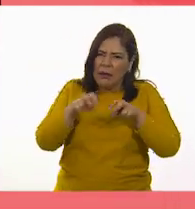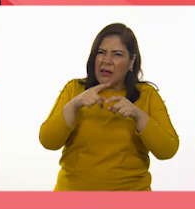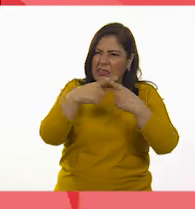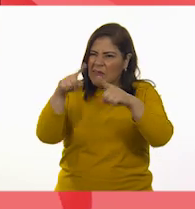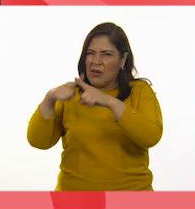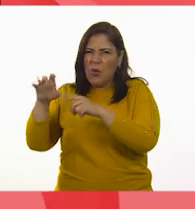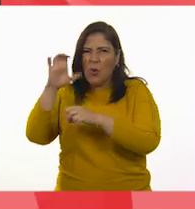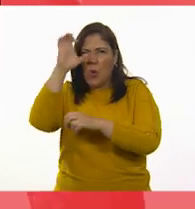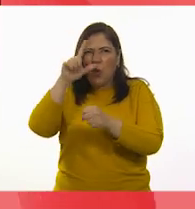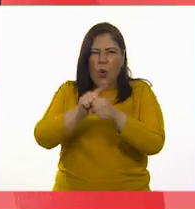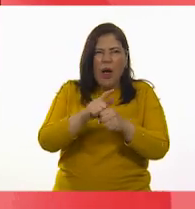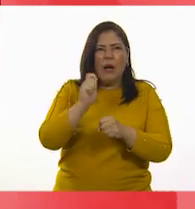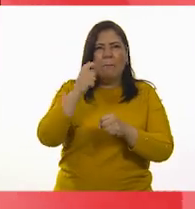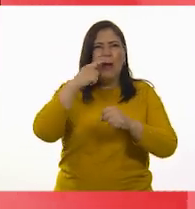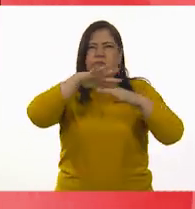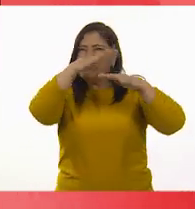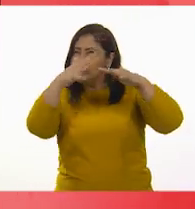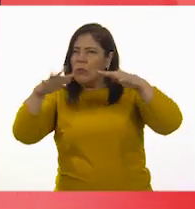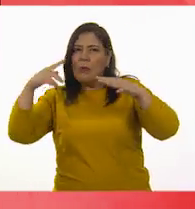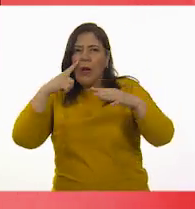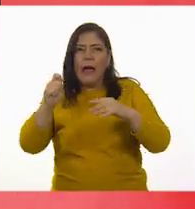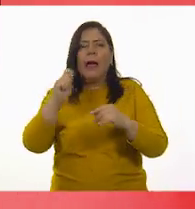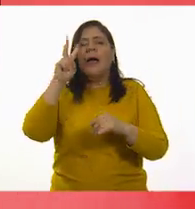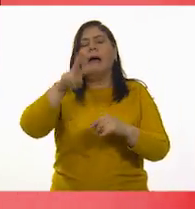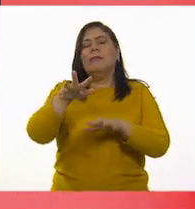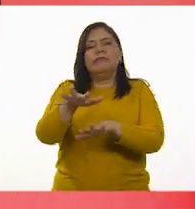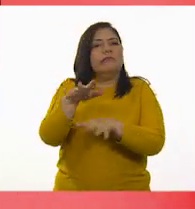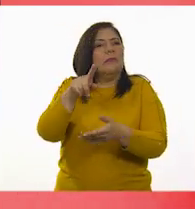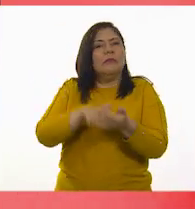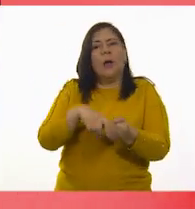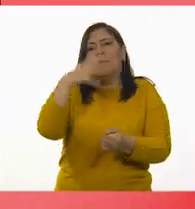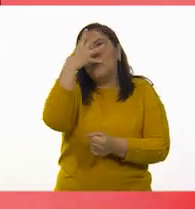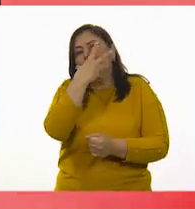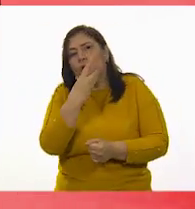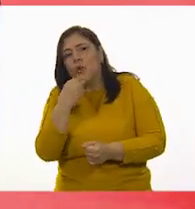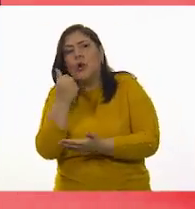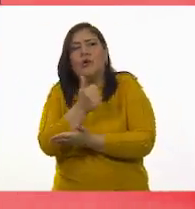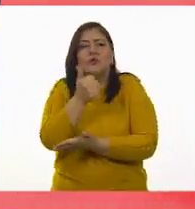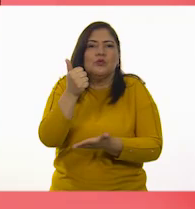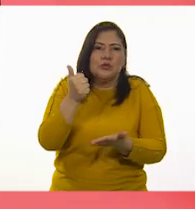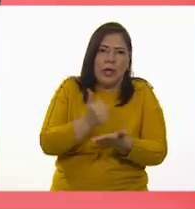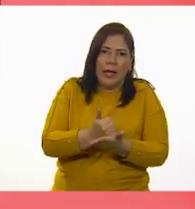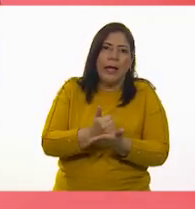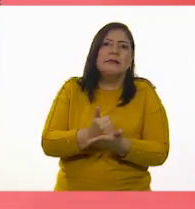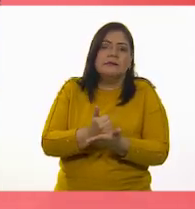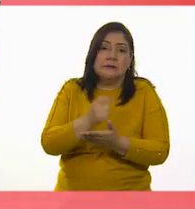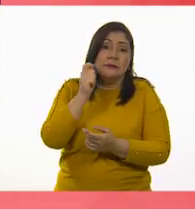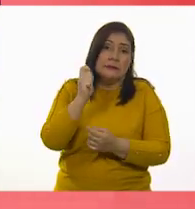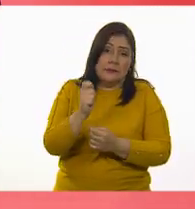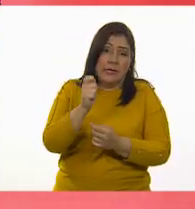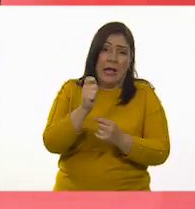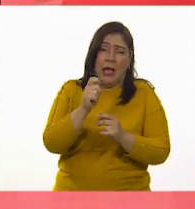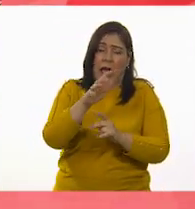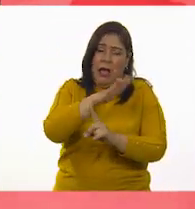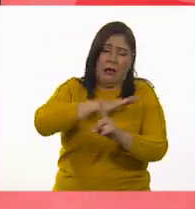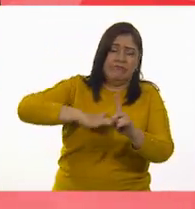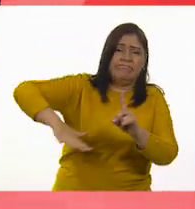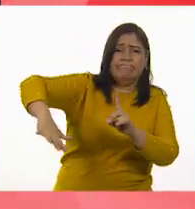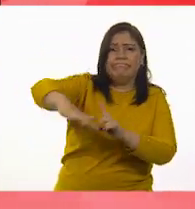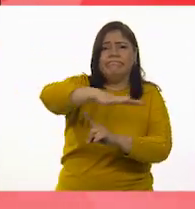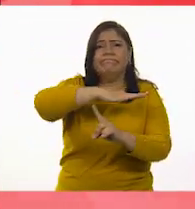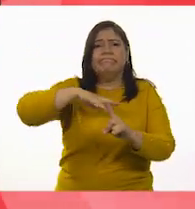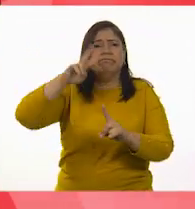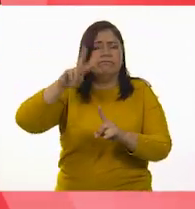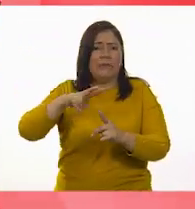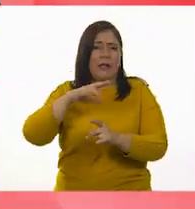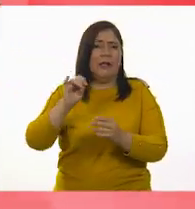los mejores paisajistas del mundo imaginar la belleza de una metrópoli que de la cabeza hasta las tripas es la capital.